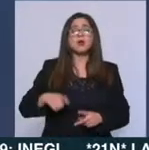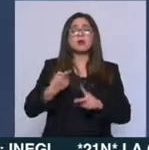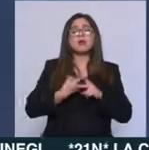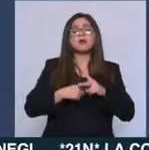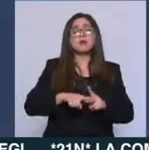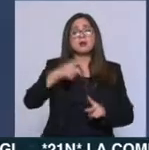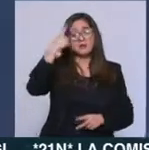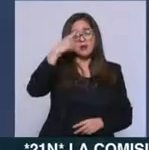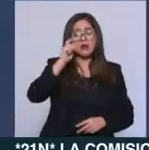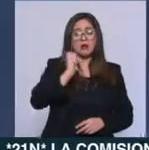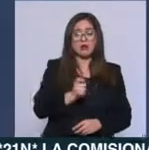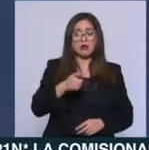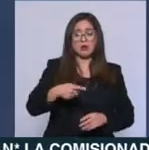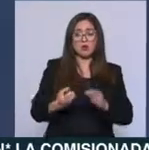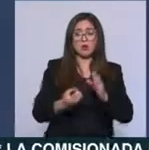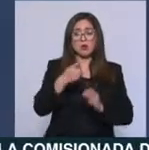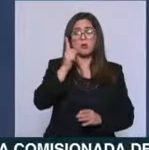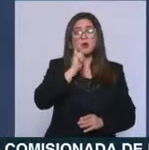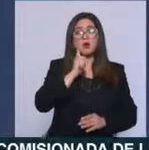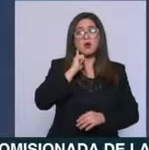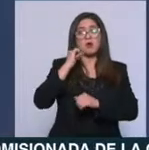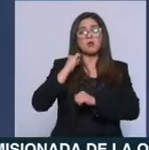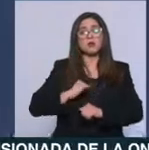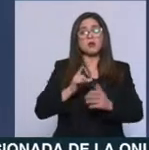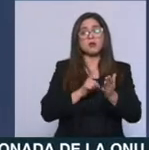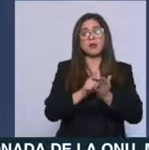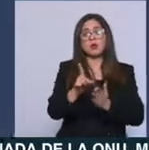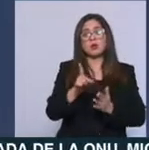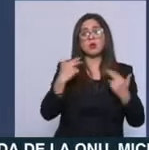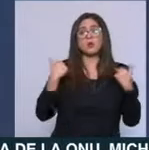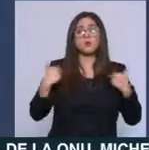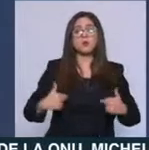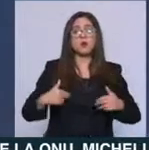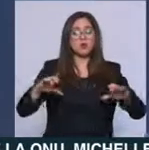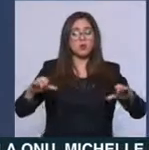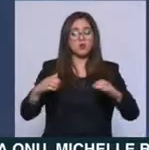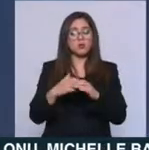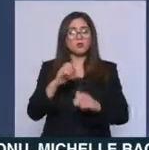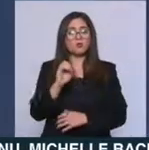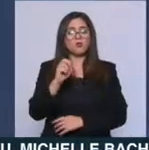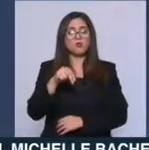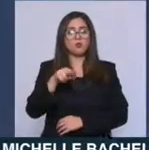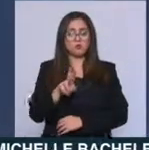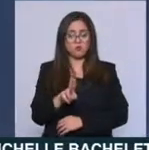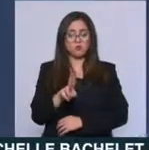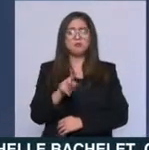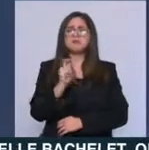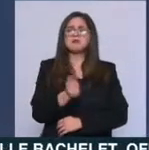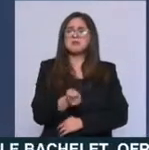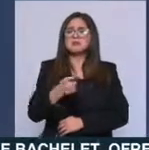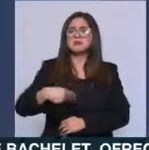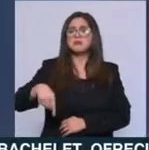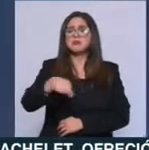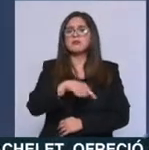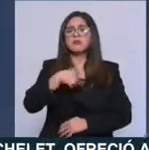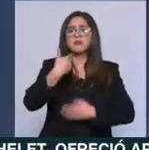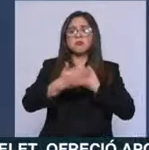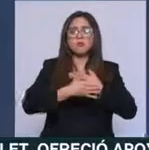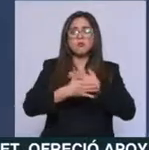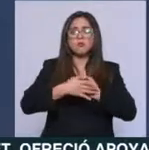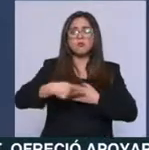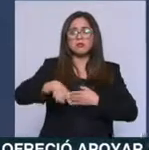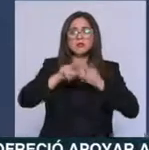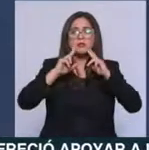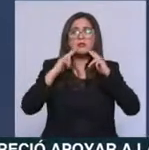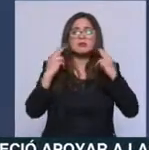la alta comisionada en derechos humanos de la Organización de las Naciones Unidas, porque sin duda, de alguna manera, a partir de esta relación,